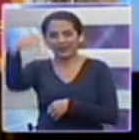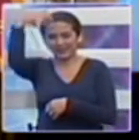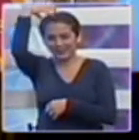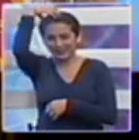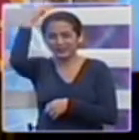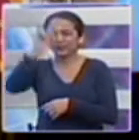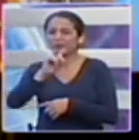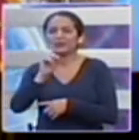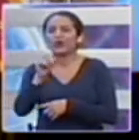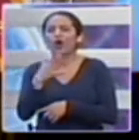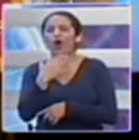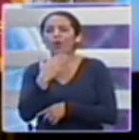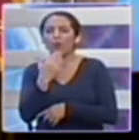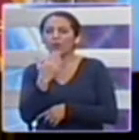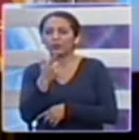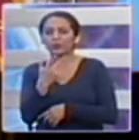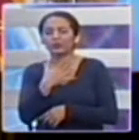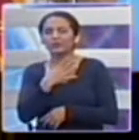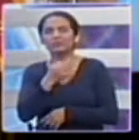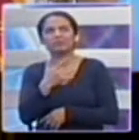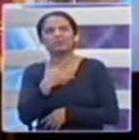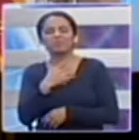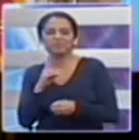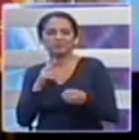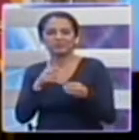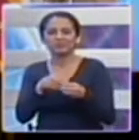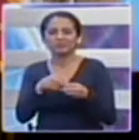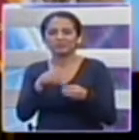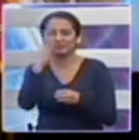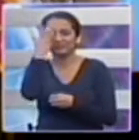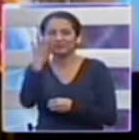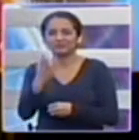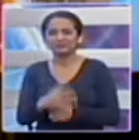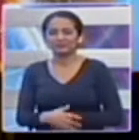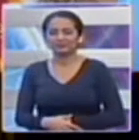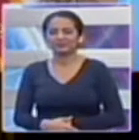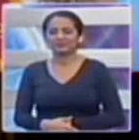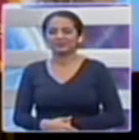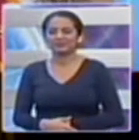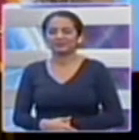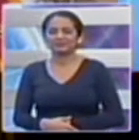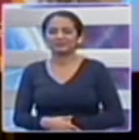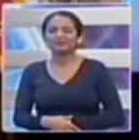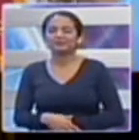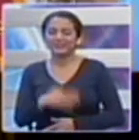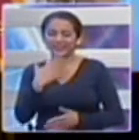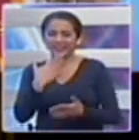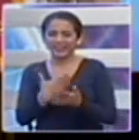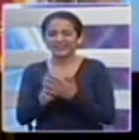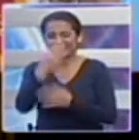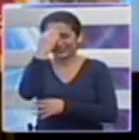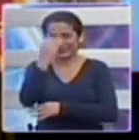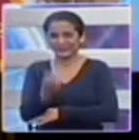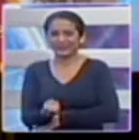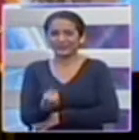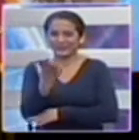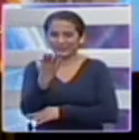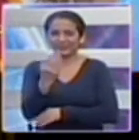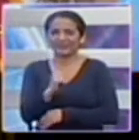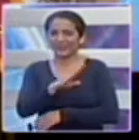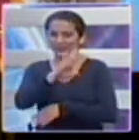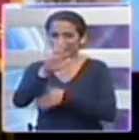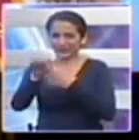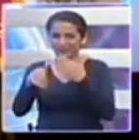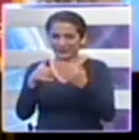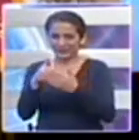Doménica, a incursionar justamente en este concurso? Bienvenida. Muchas gracias y buenos días con todos los televidentes que nos sintonizan en este momento